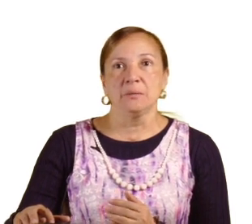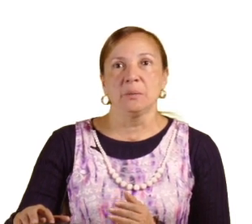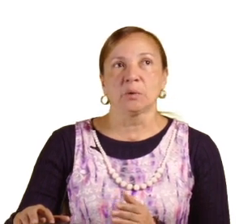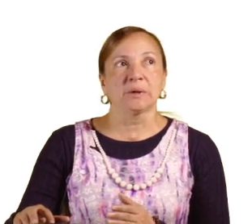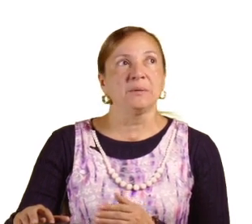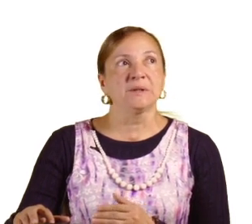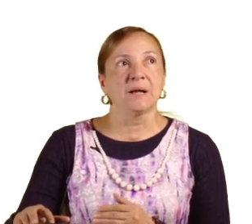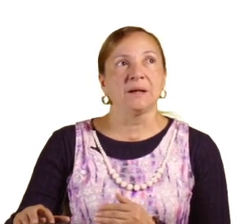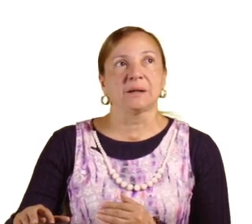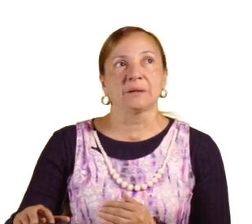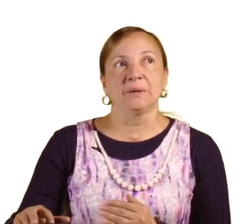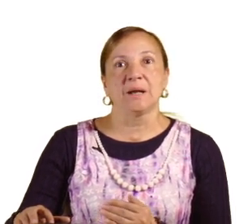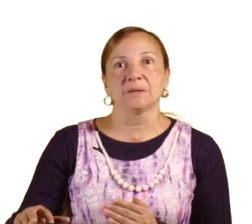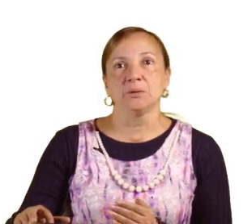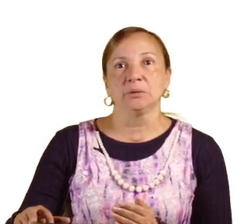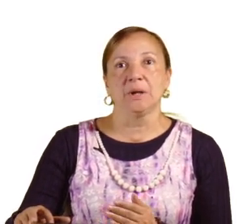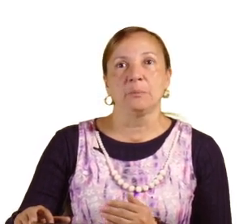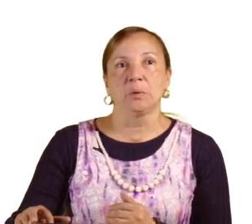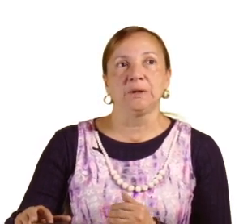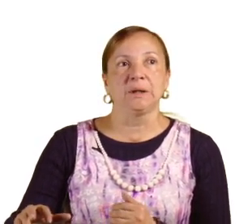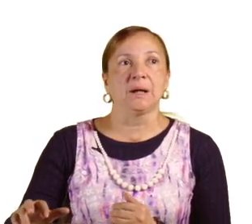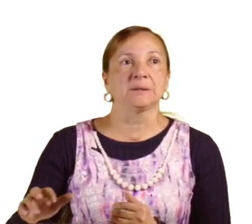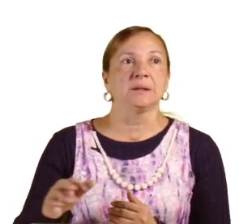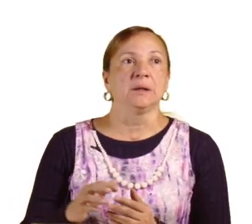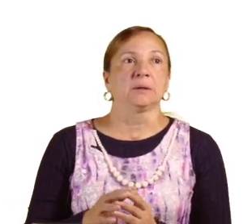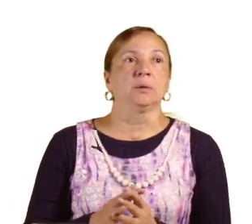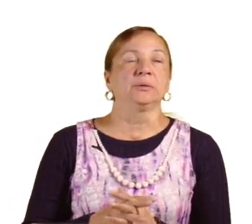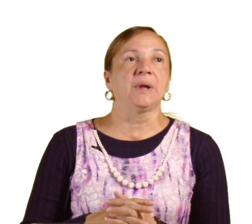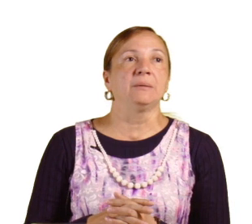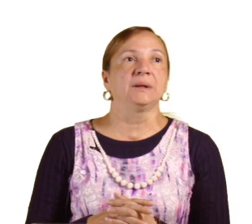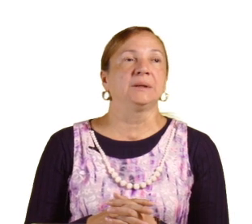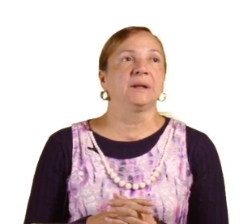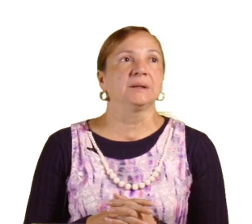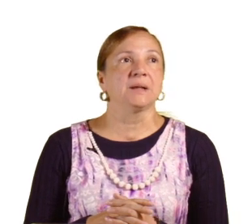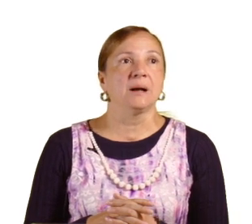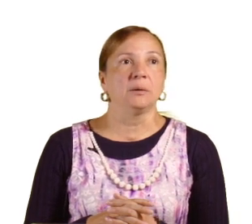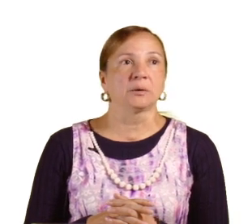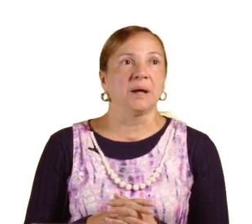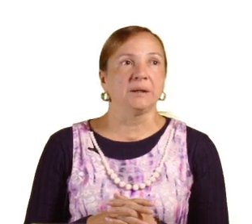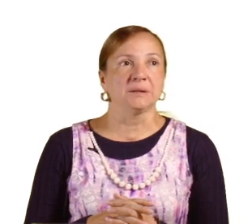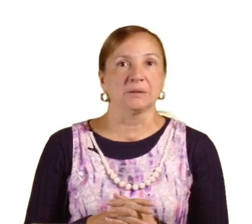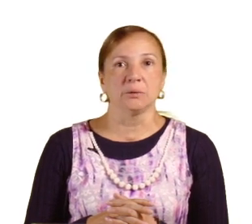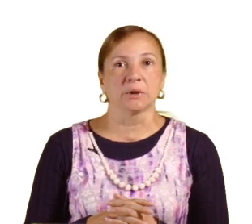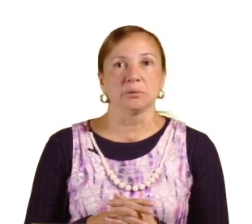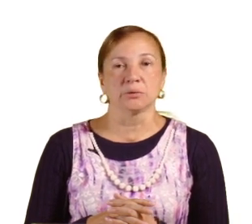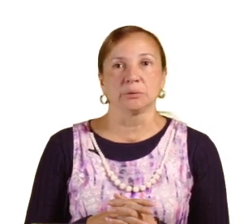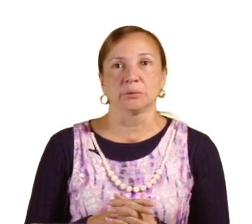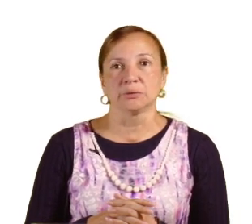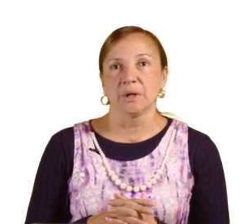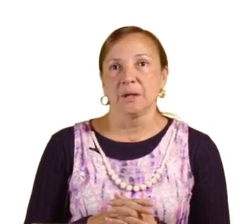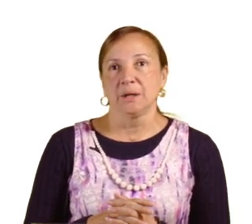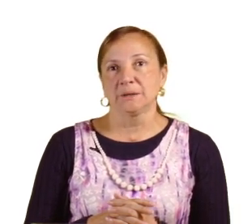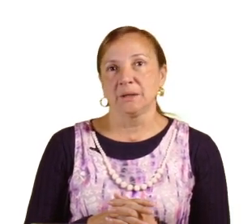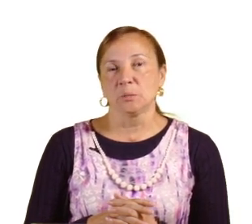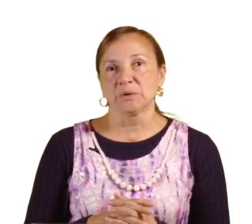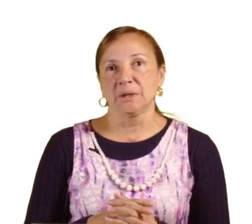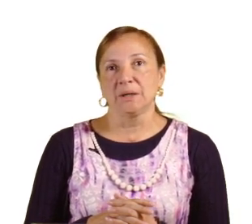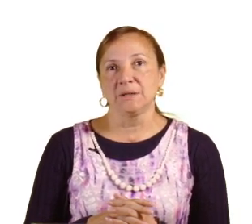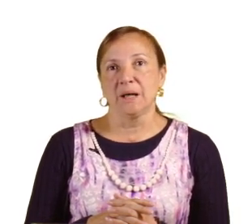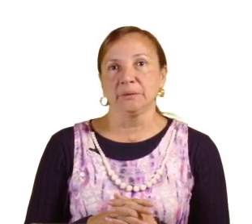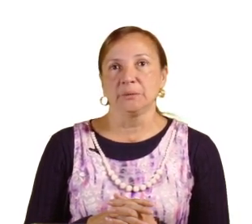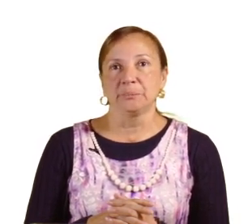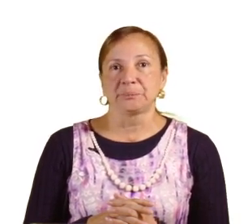y debemos revisar la revelación de las políticas contables de esa organización que nosotros